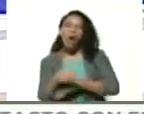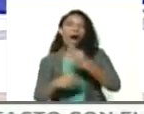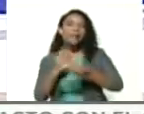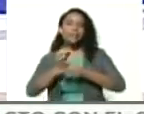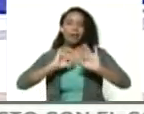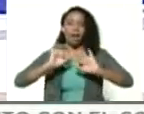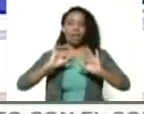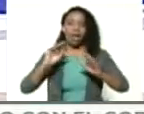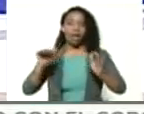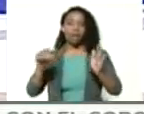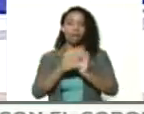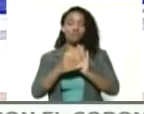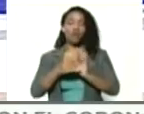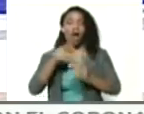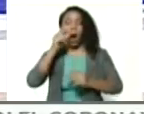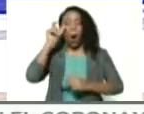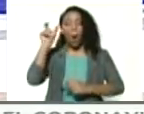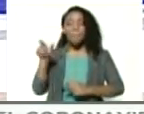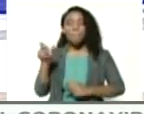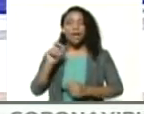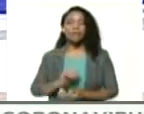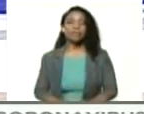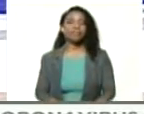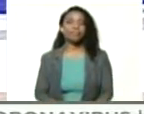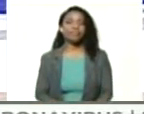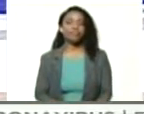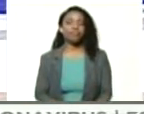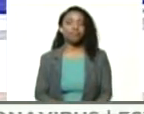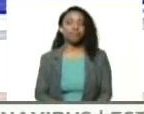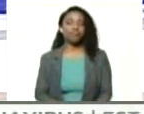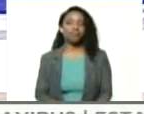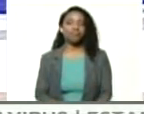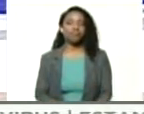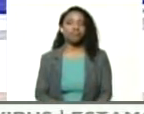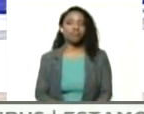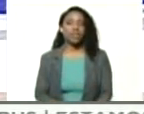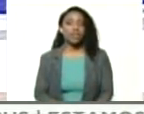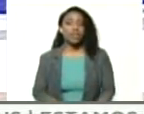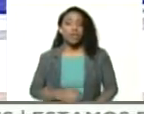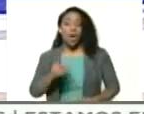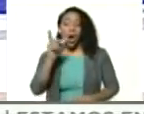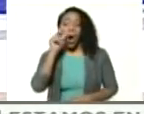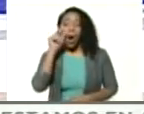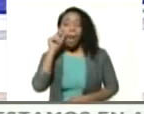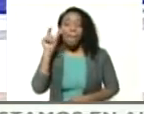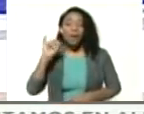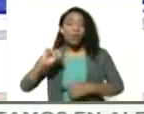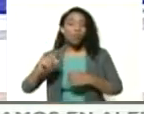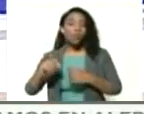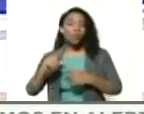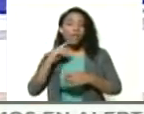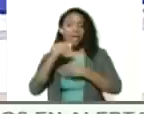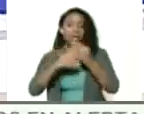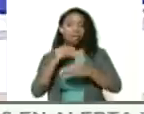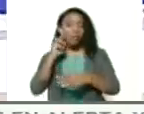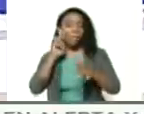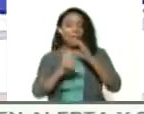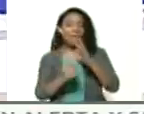los tobillos a Pedro Carmona Estanga. Pedro Carmona Estanga por lo menos llegó a